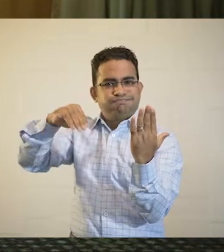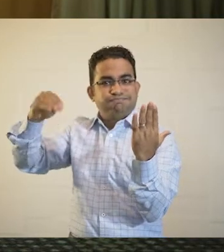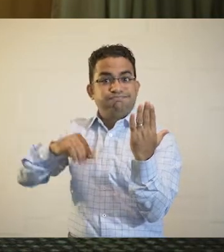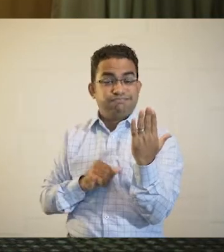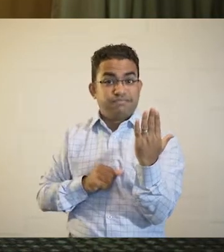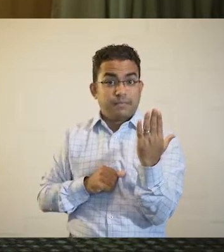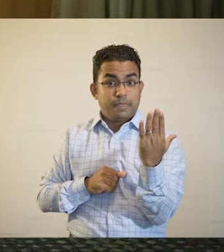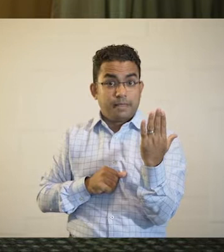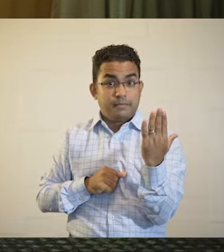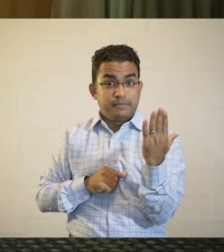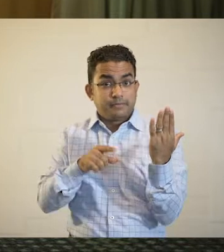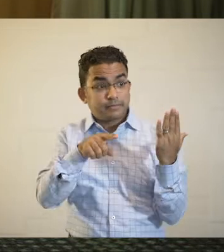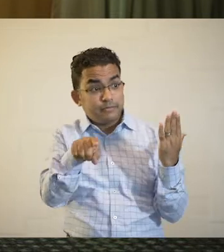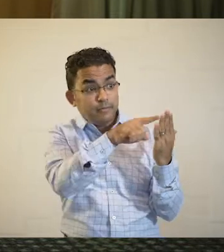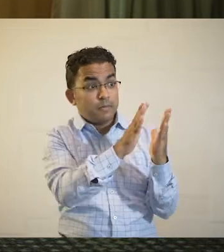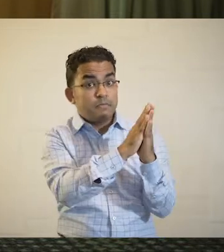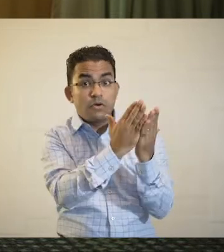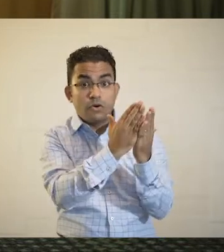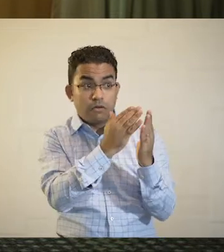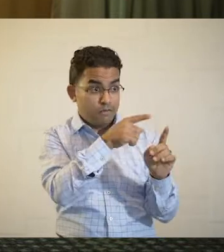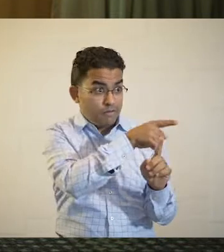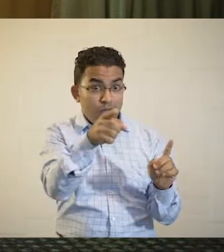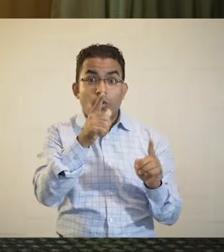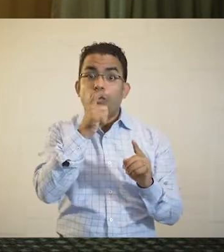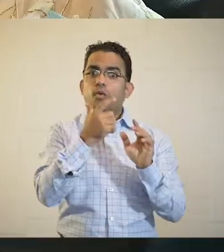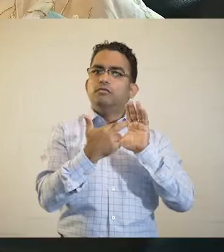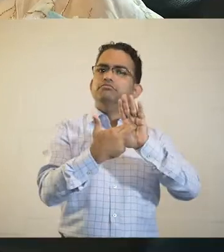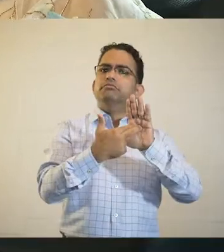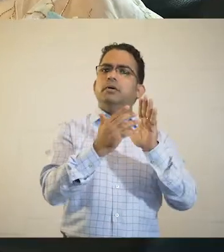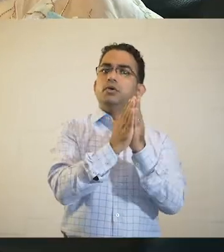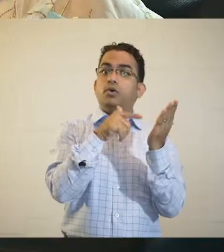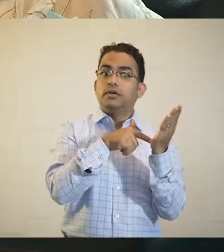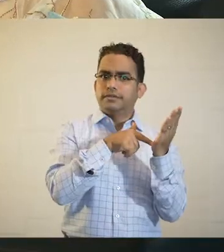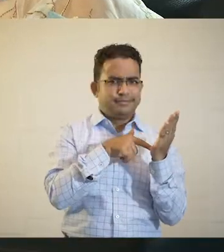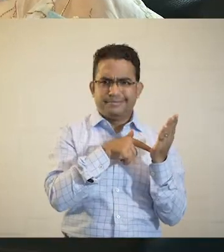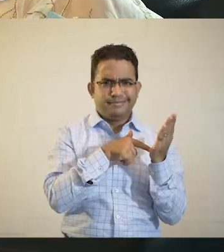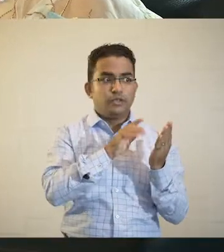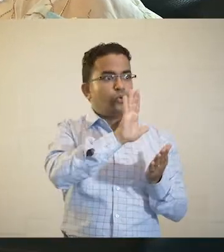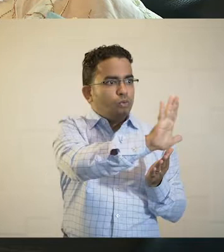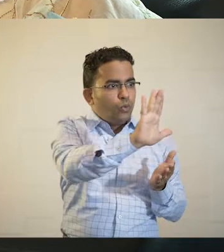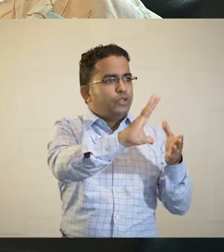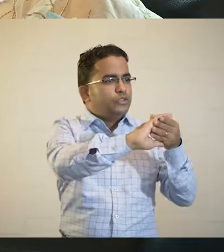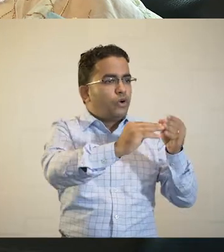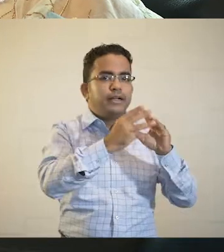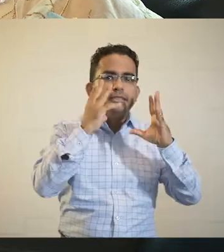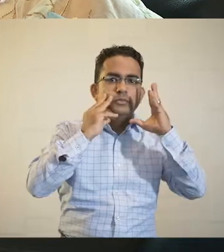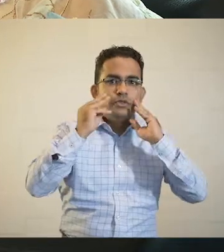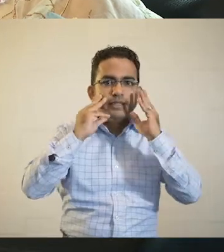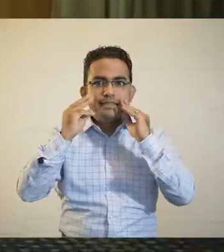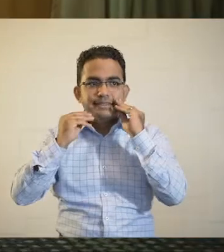Ellas no son las protagonistas de este libro, son protagonistas de sus respectivas